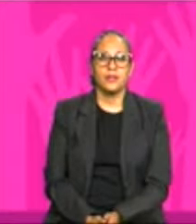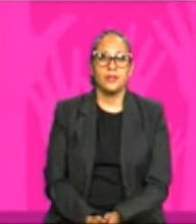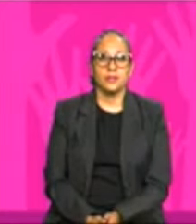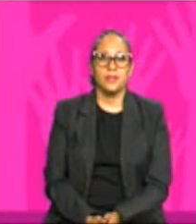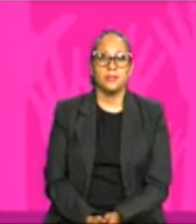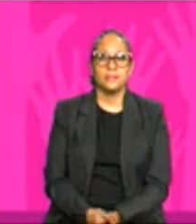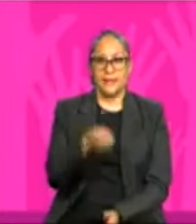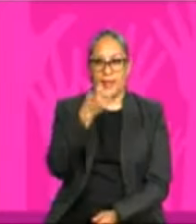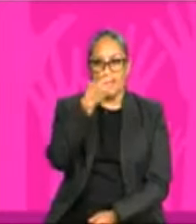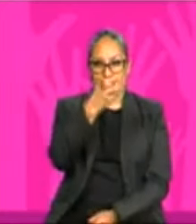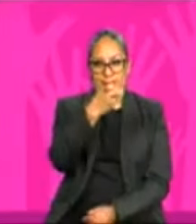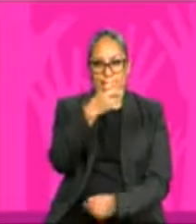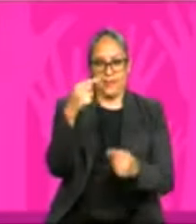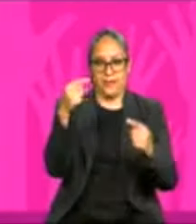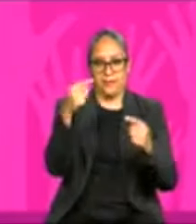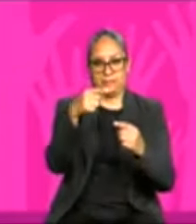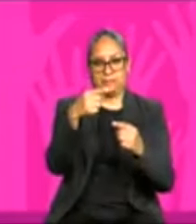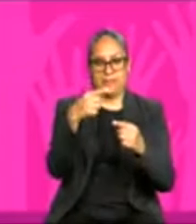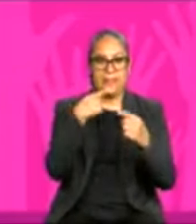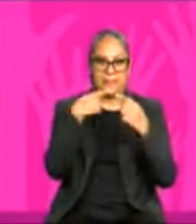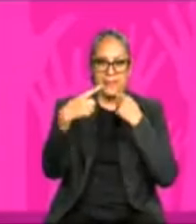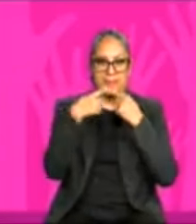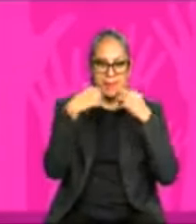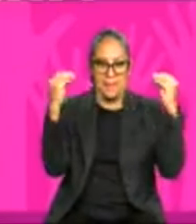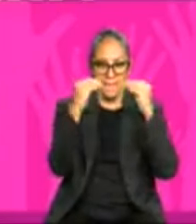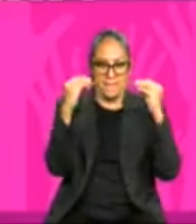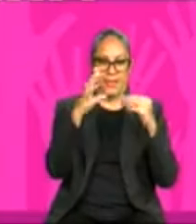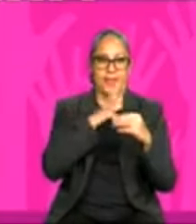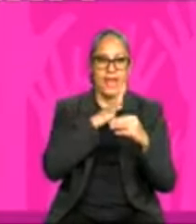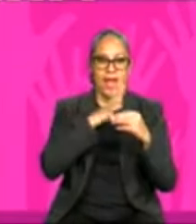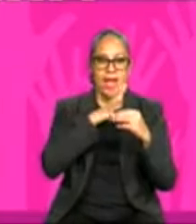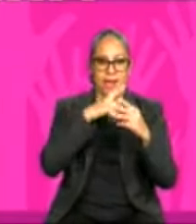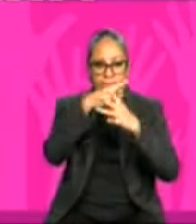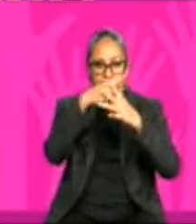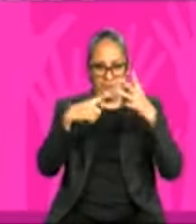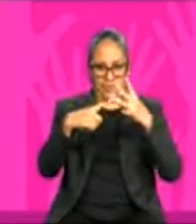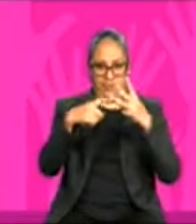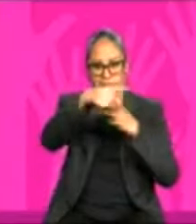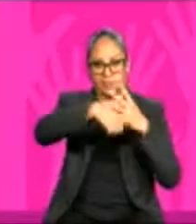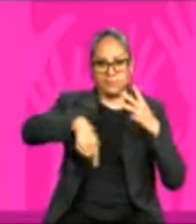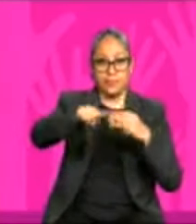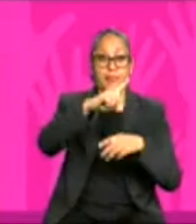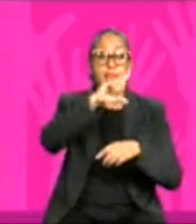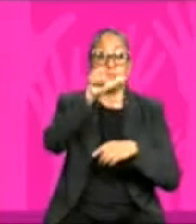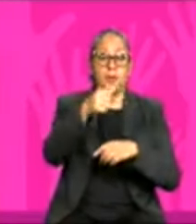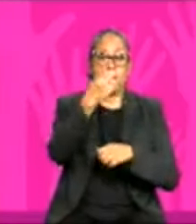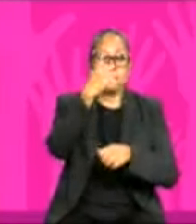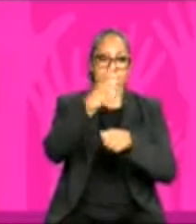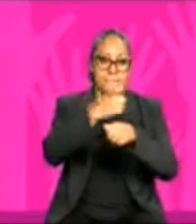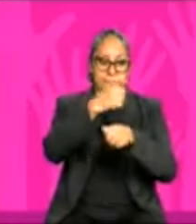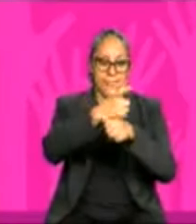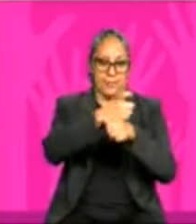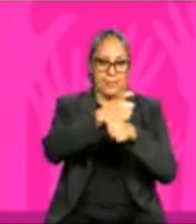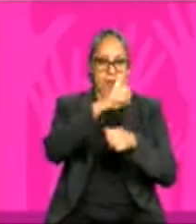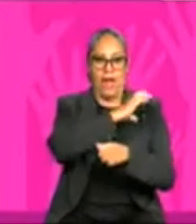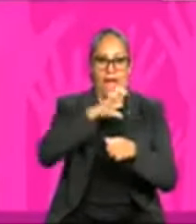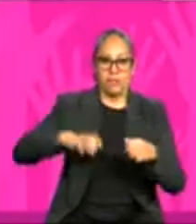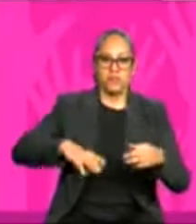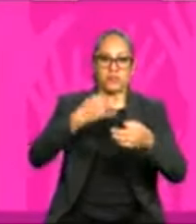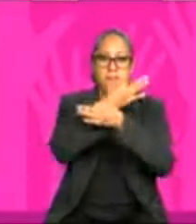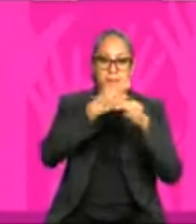El debate consta de 6 rondas. En la primera ronda, cada candidata dará un mensaje inicial con una duración de 3 minutos. De